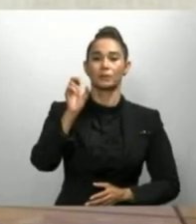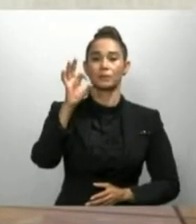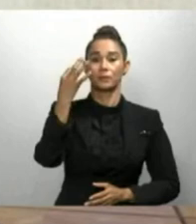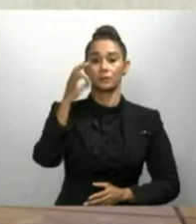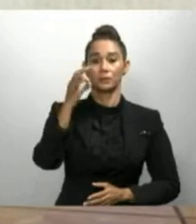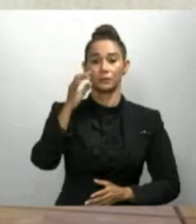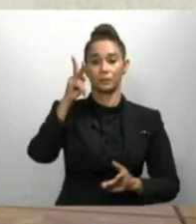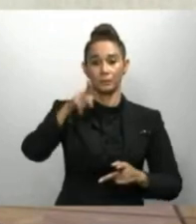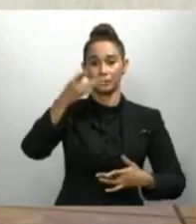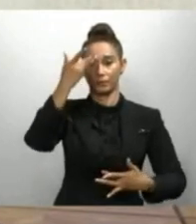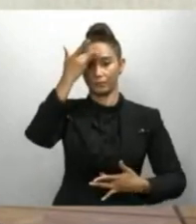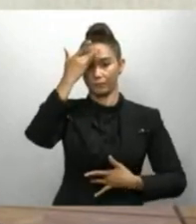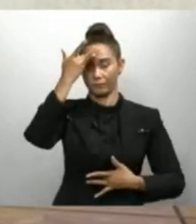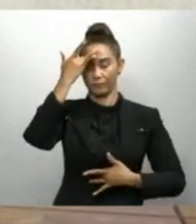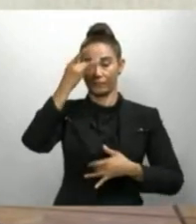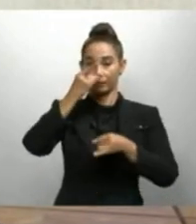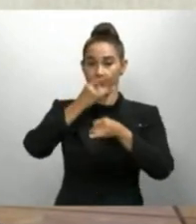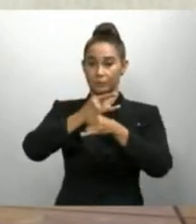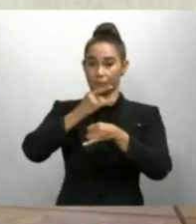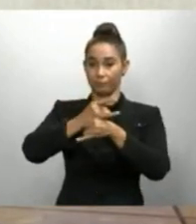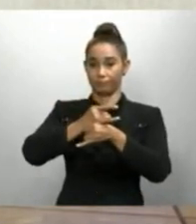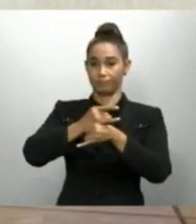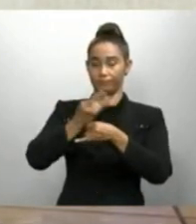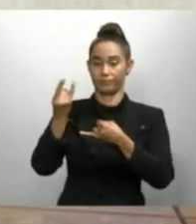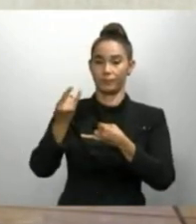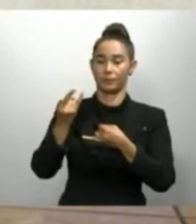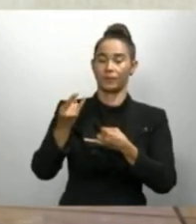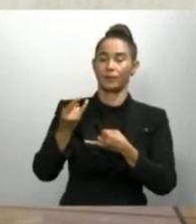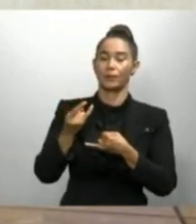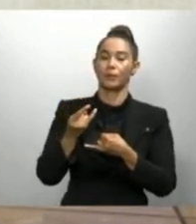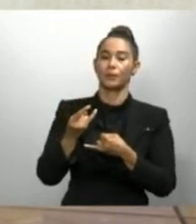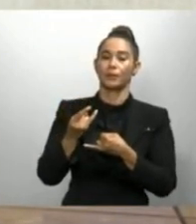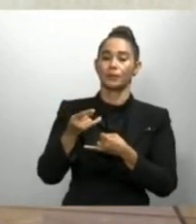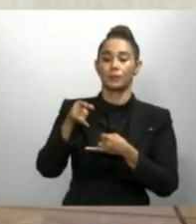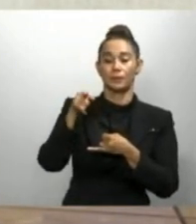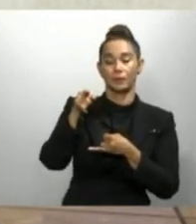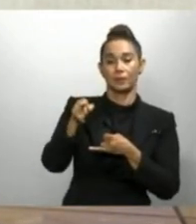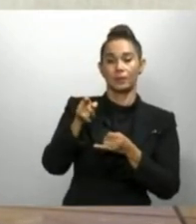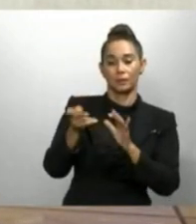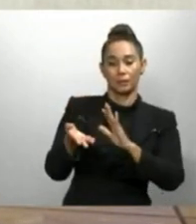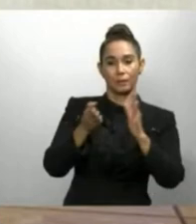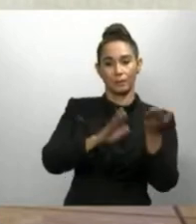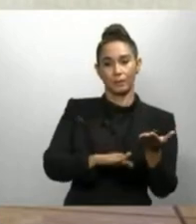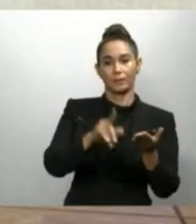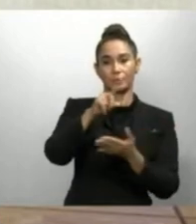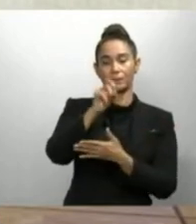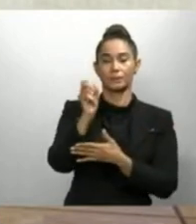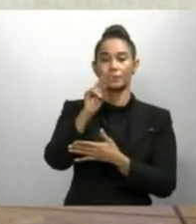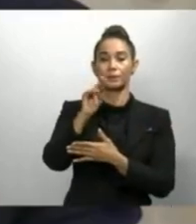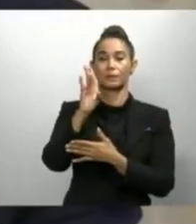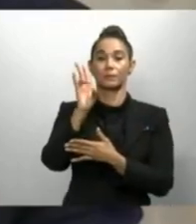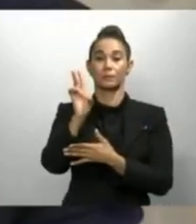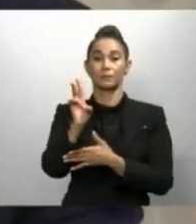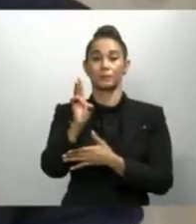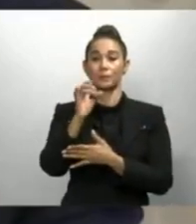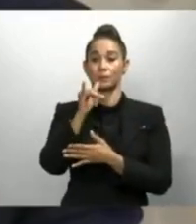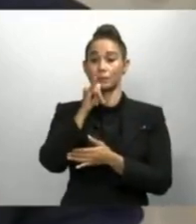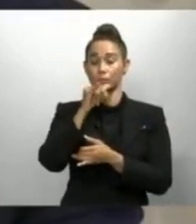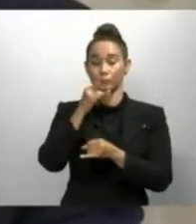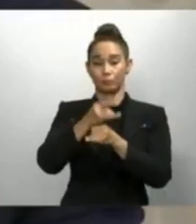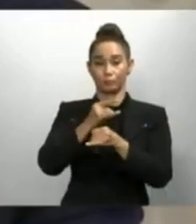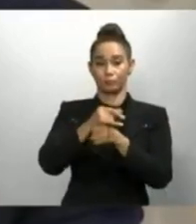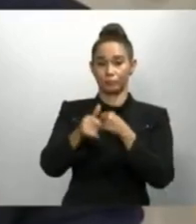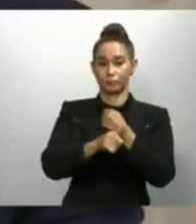319 intoxicados hasta el día de ayer, y de ahí la letalidad de 127. Entonces, con relación